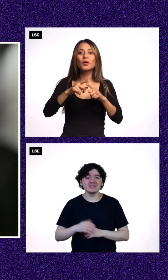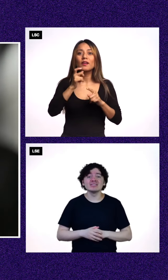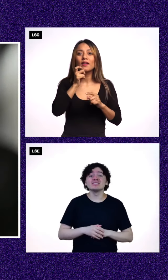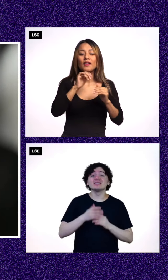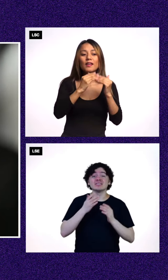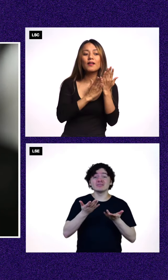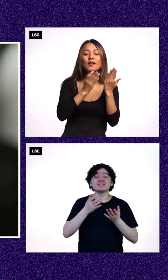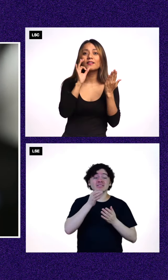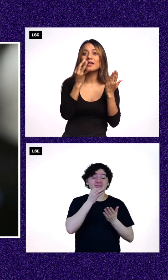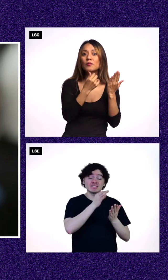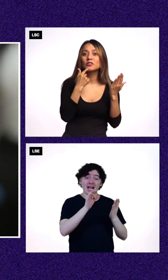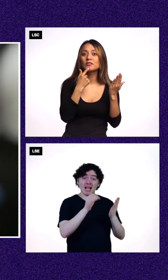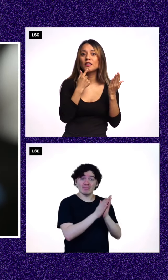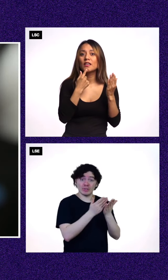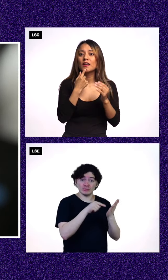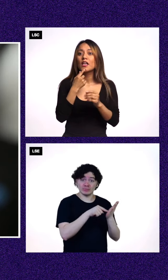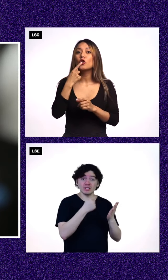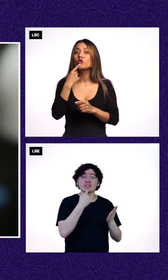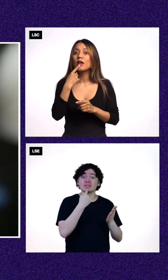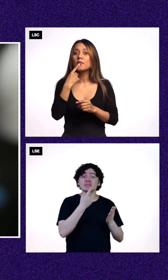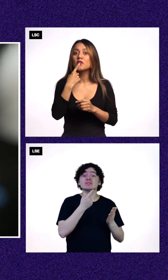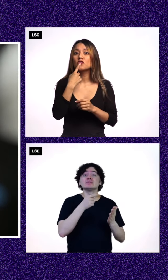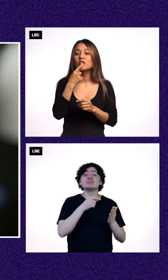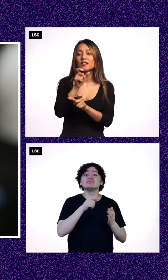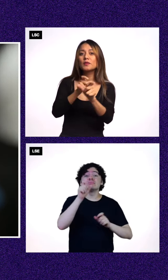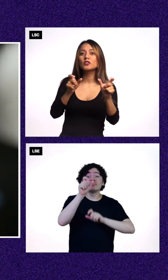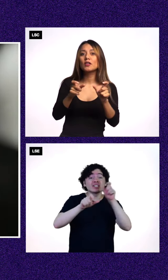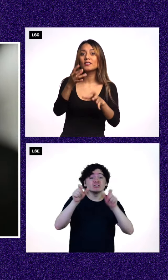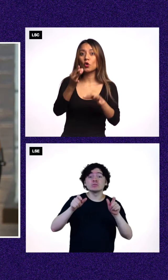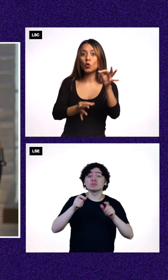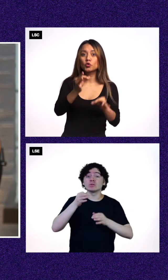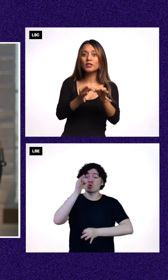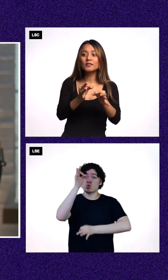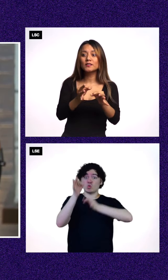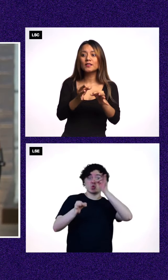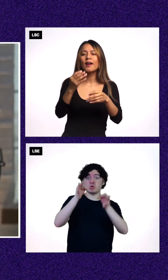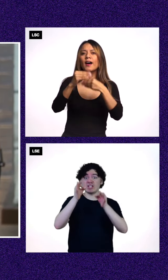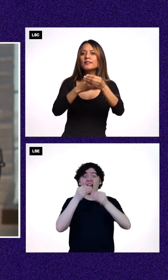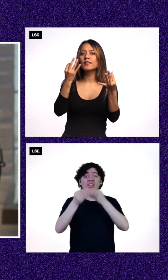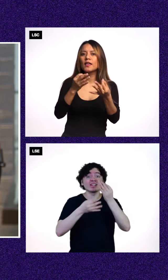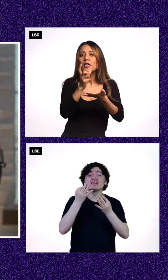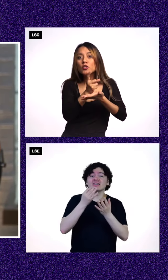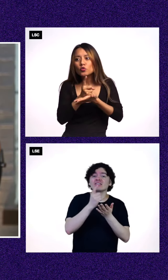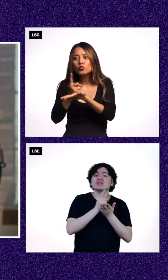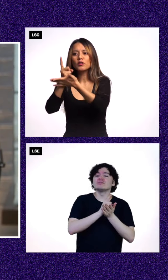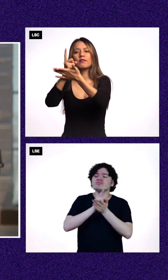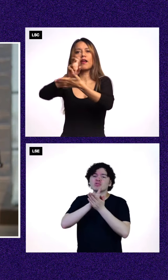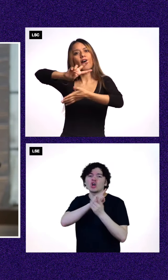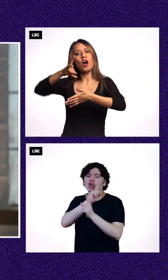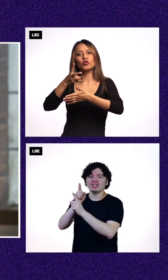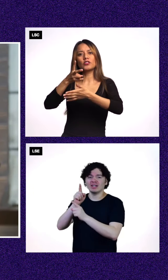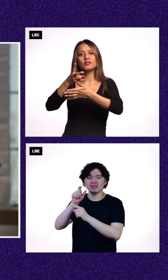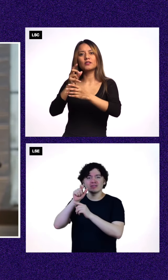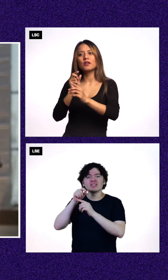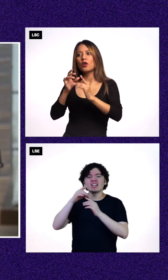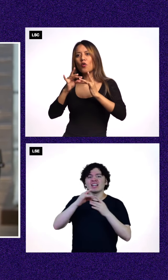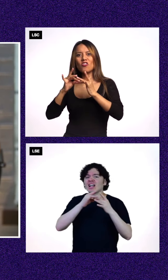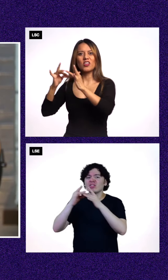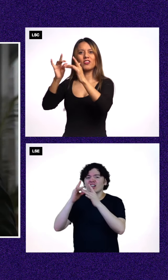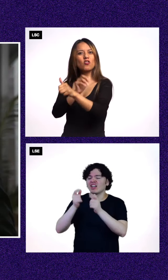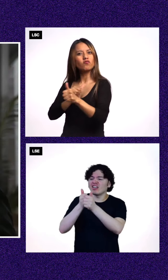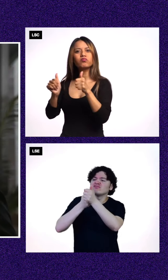muchos. Los labios de los justos sustentan a muchos. En otras palabras, hay sustento en el ánimo.